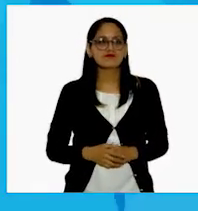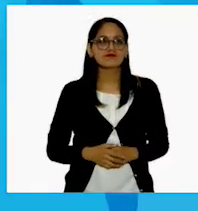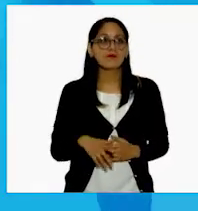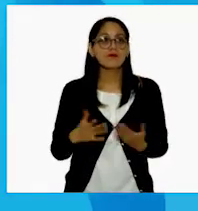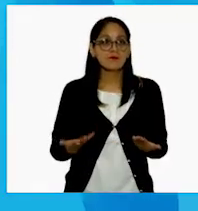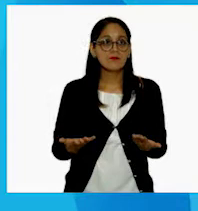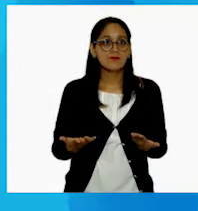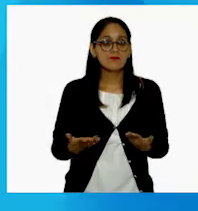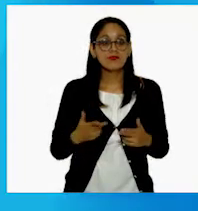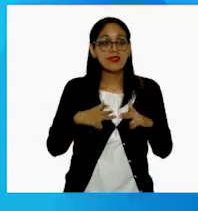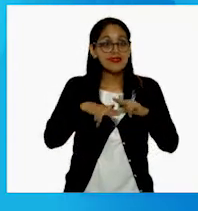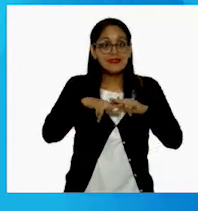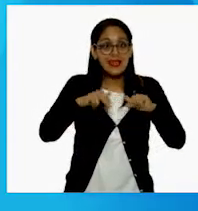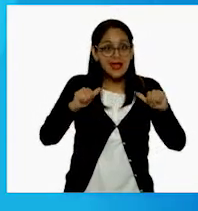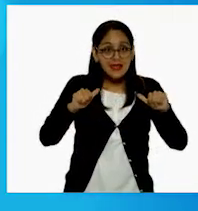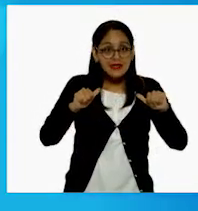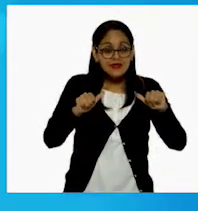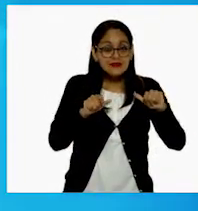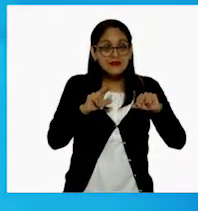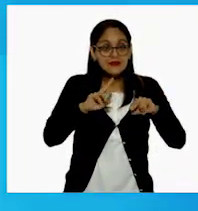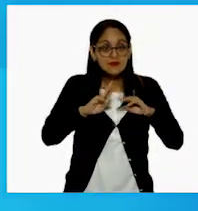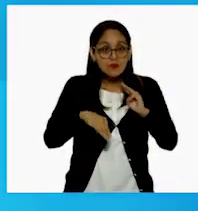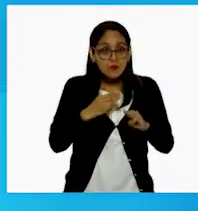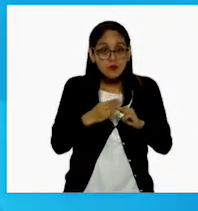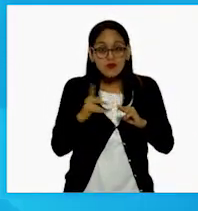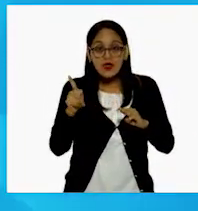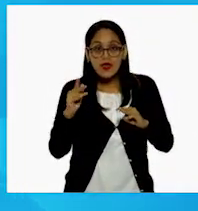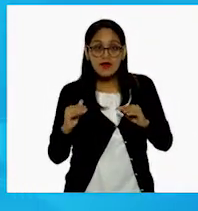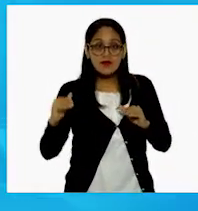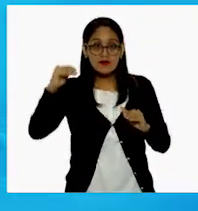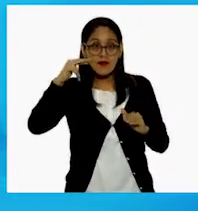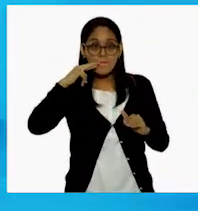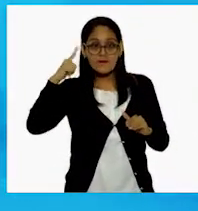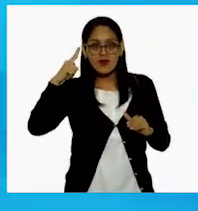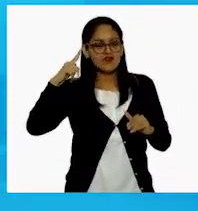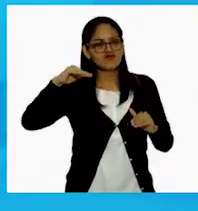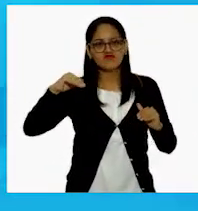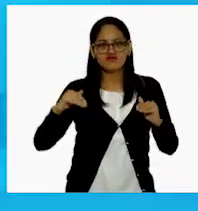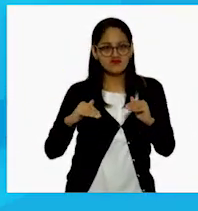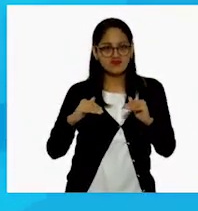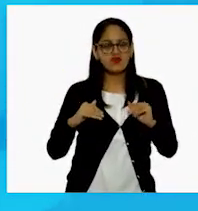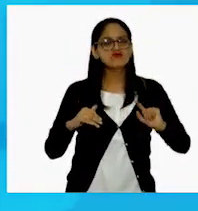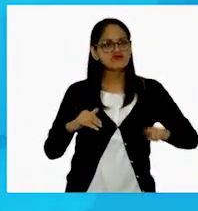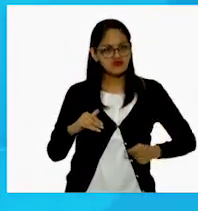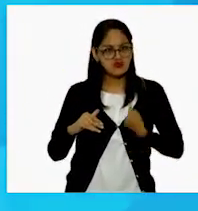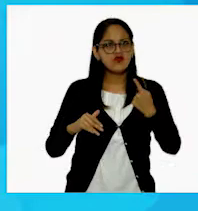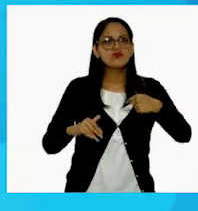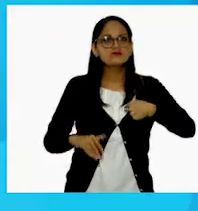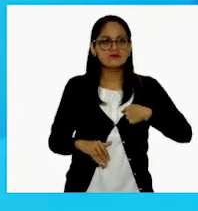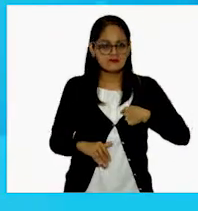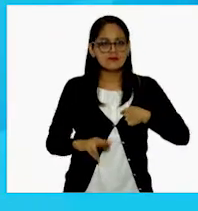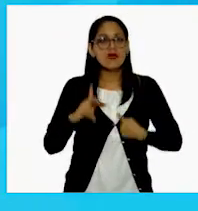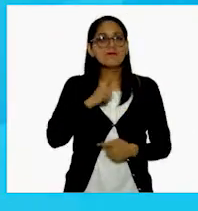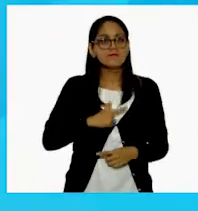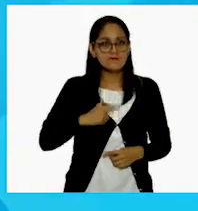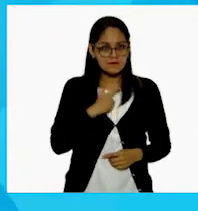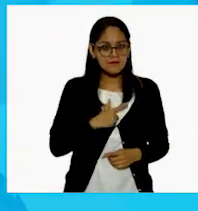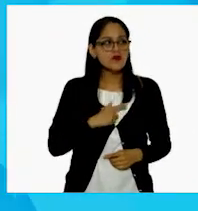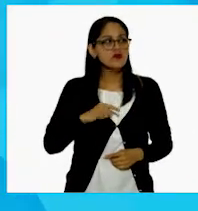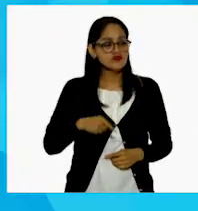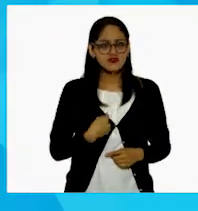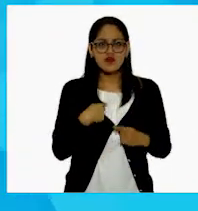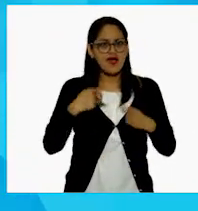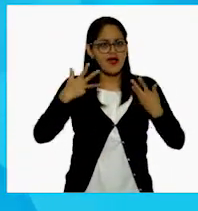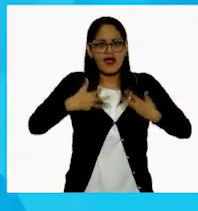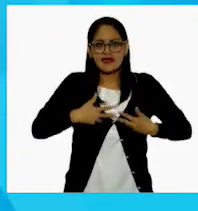Nadie en el mundo es mejor que yo en ser yo. Me gusta ser